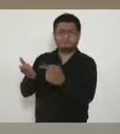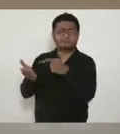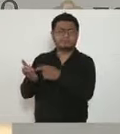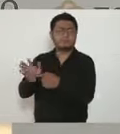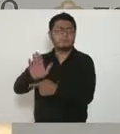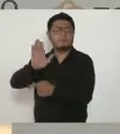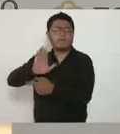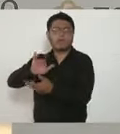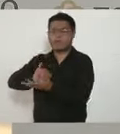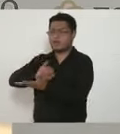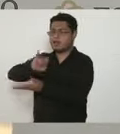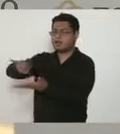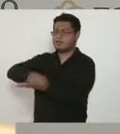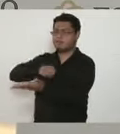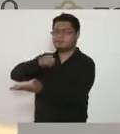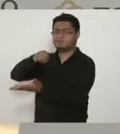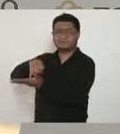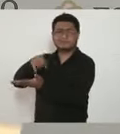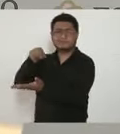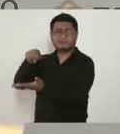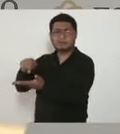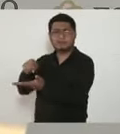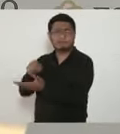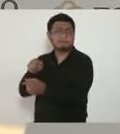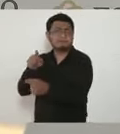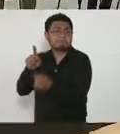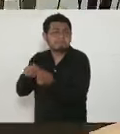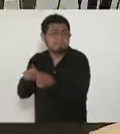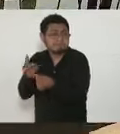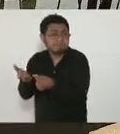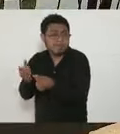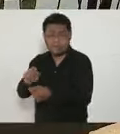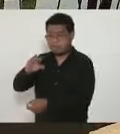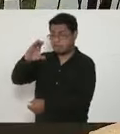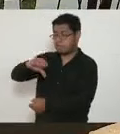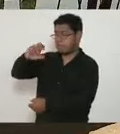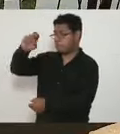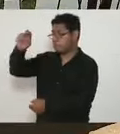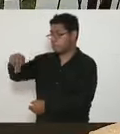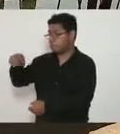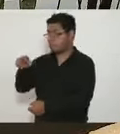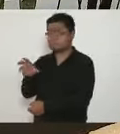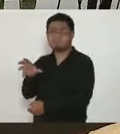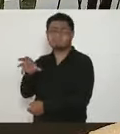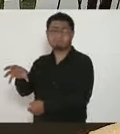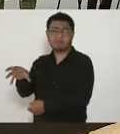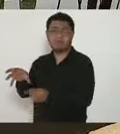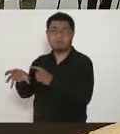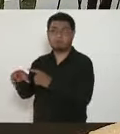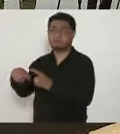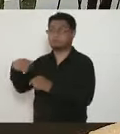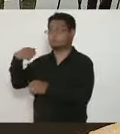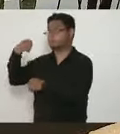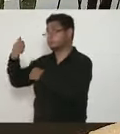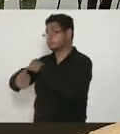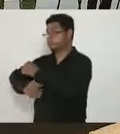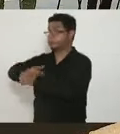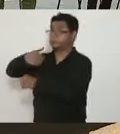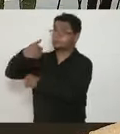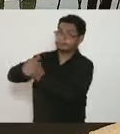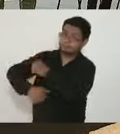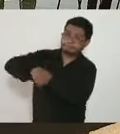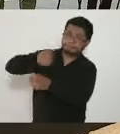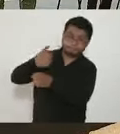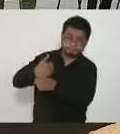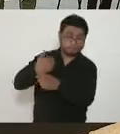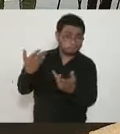isla de crecimiento era Cancún, la Riviera Maya, durante décadas. Pero el resto